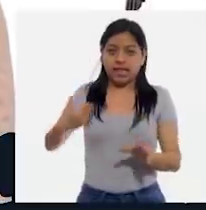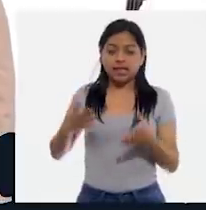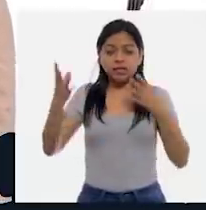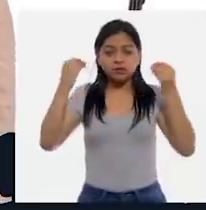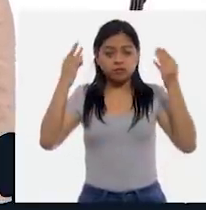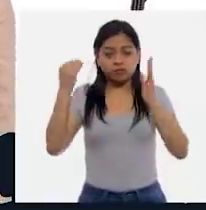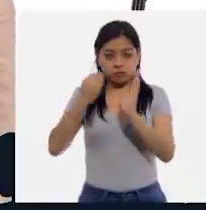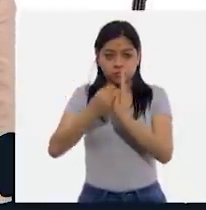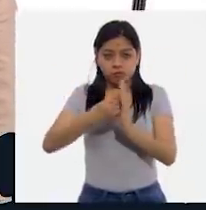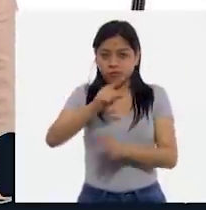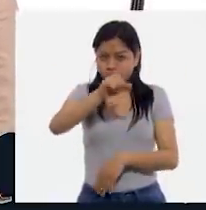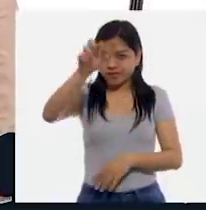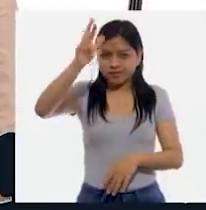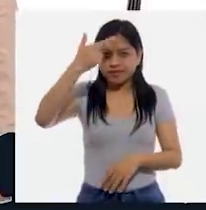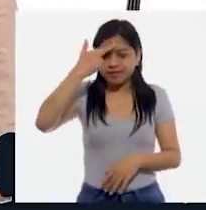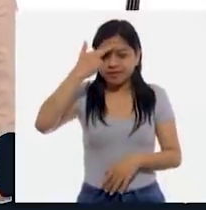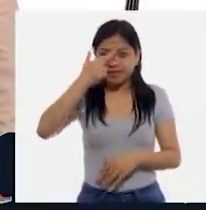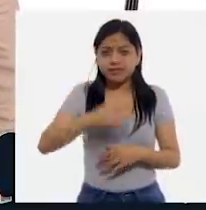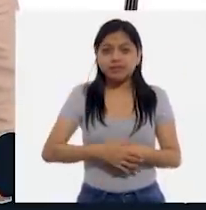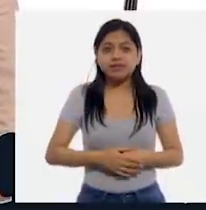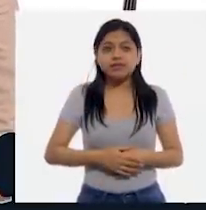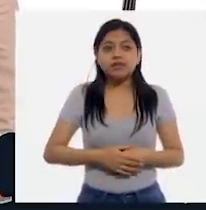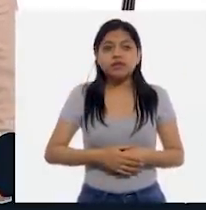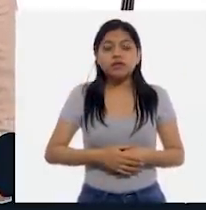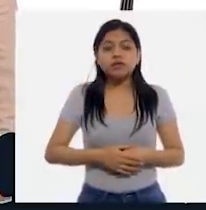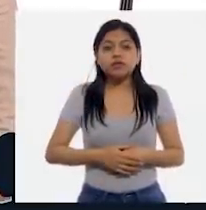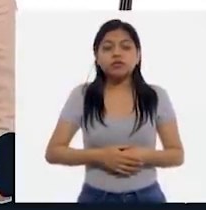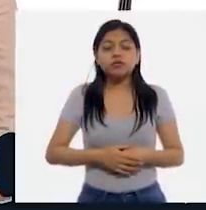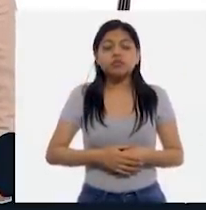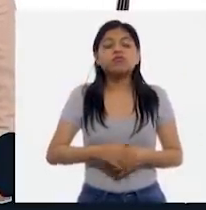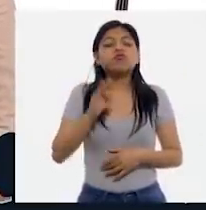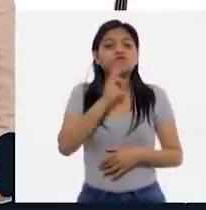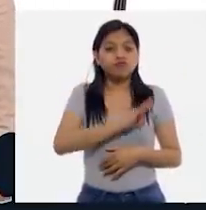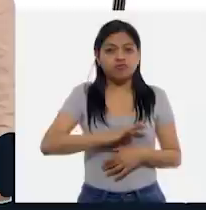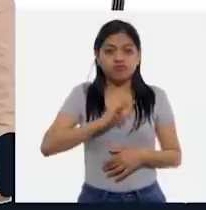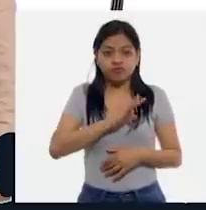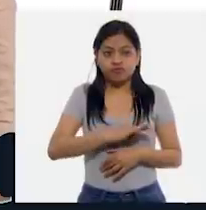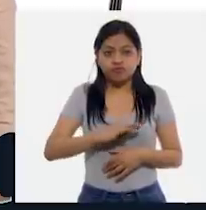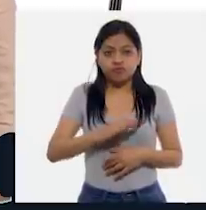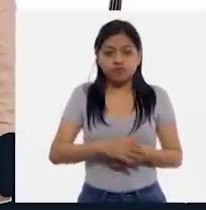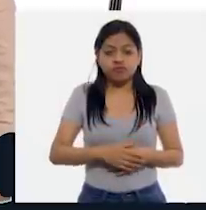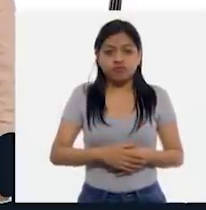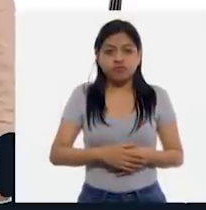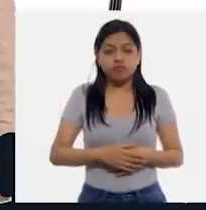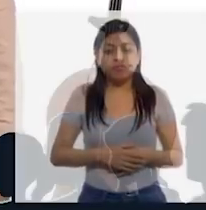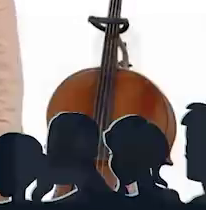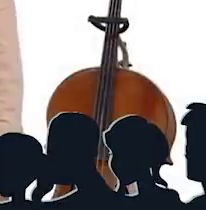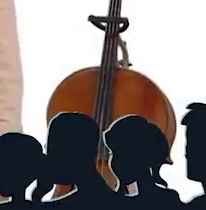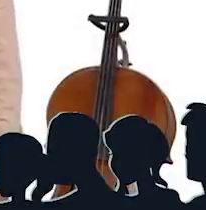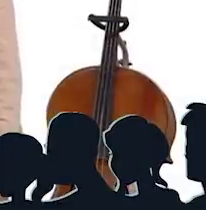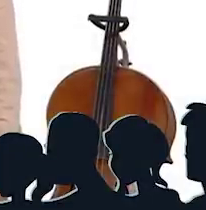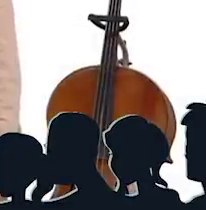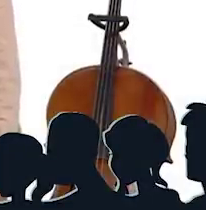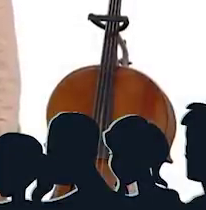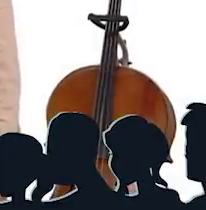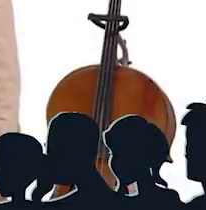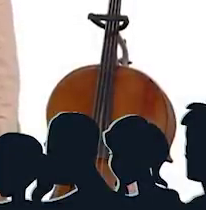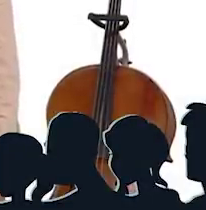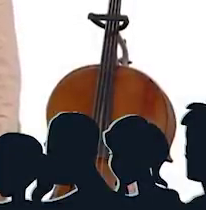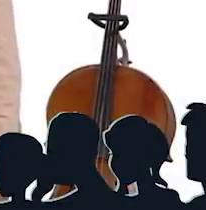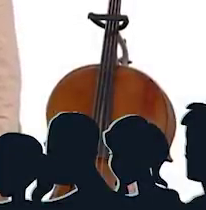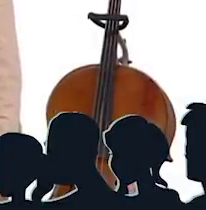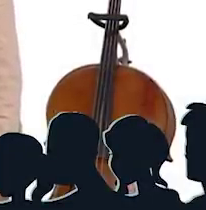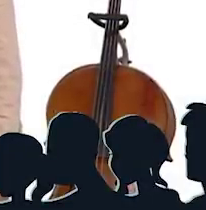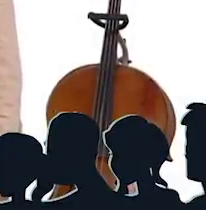anterior. ¿Recuerdas? Alegre, 1, 2, 3 y... Yo de fi y